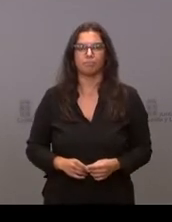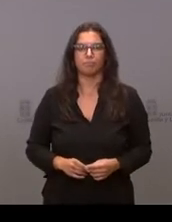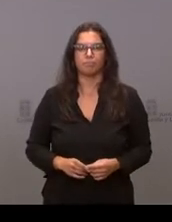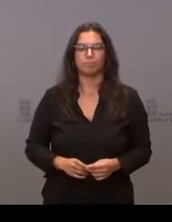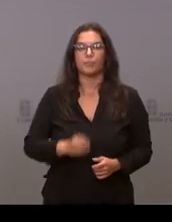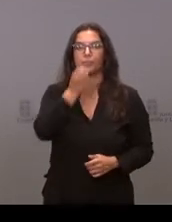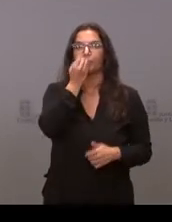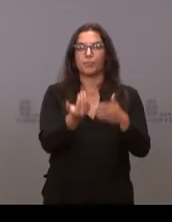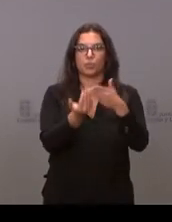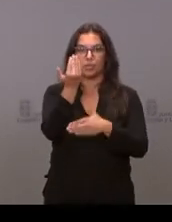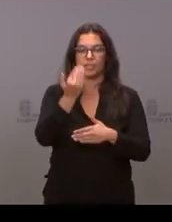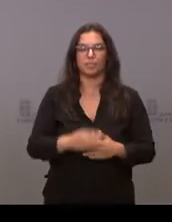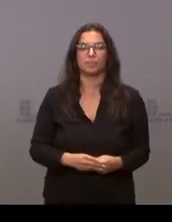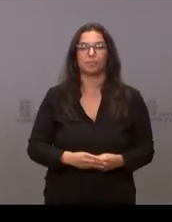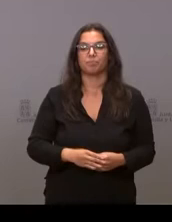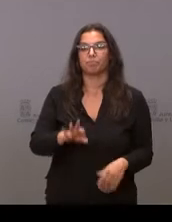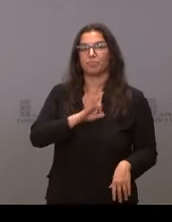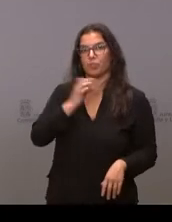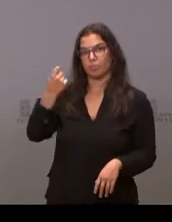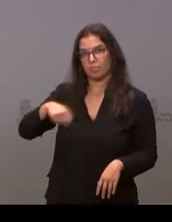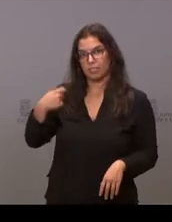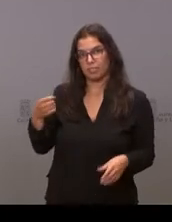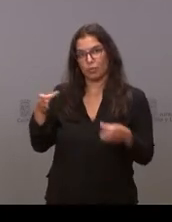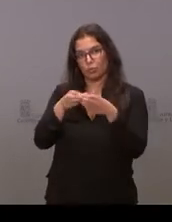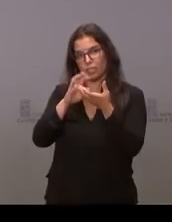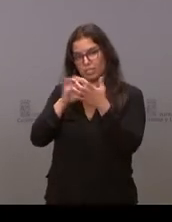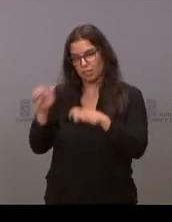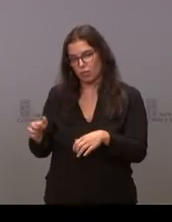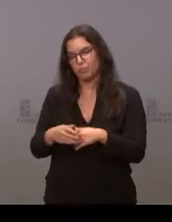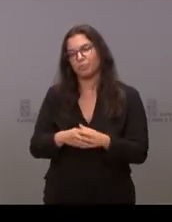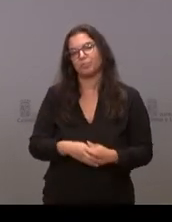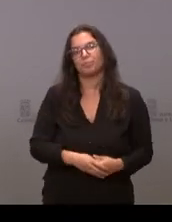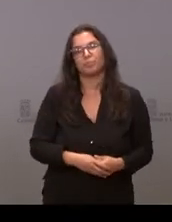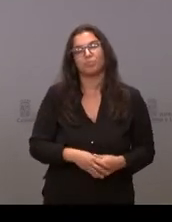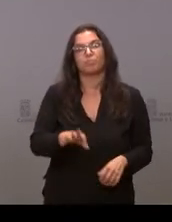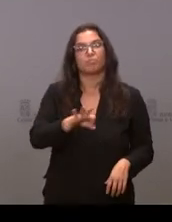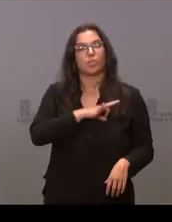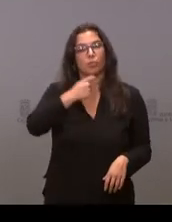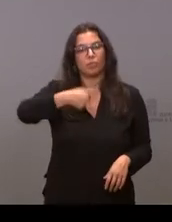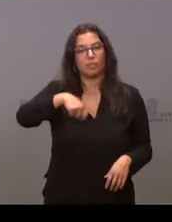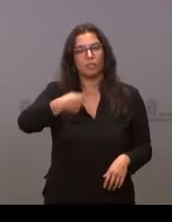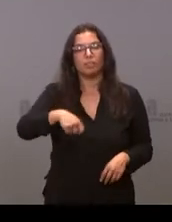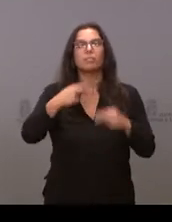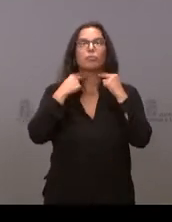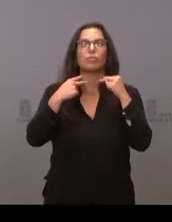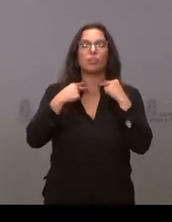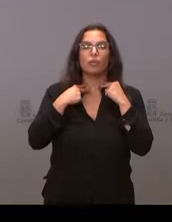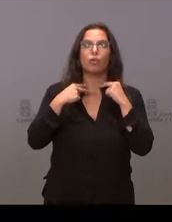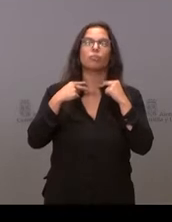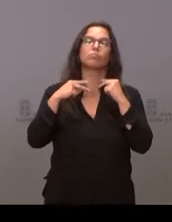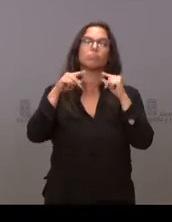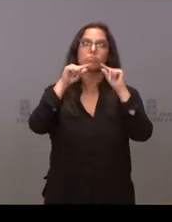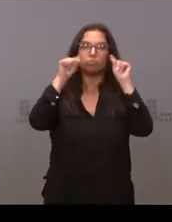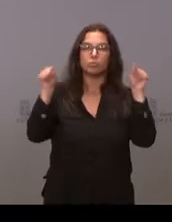Muy buenos días, señor presidente de la Junta de Castilla y León, señor presidente de la Diputación